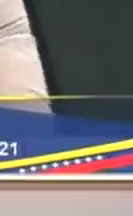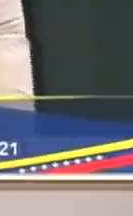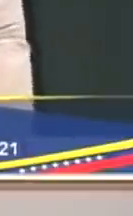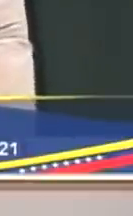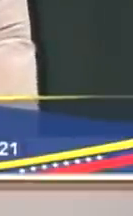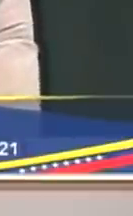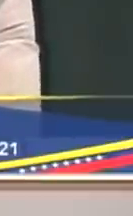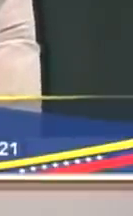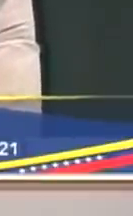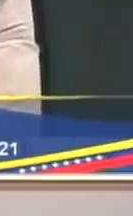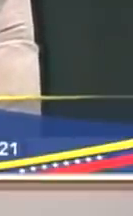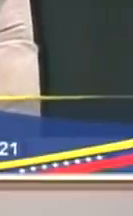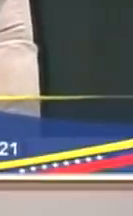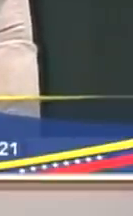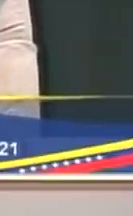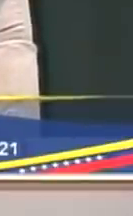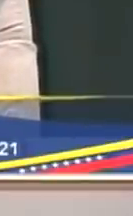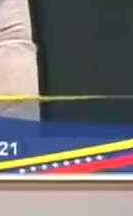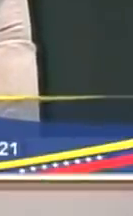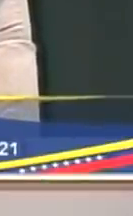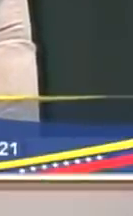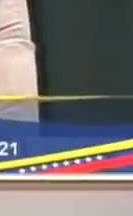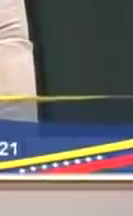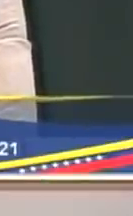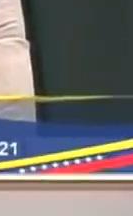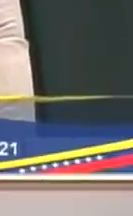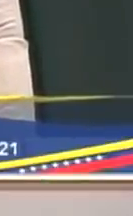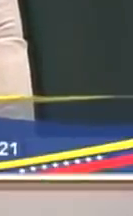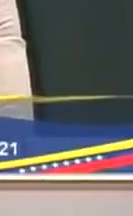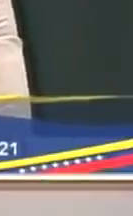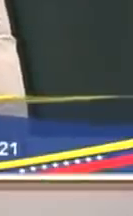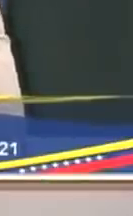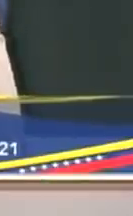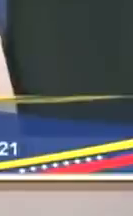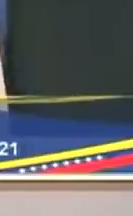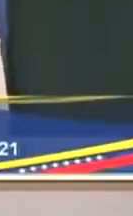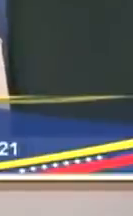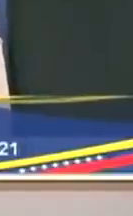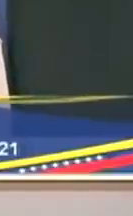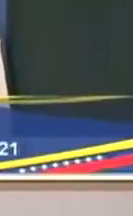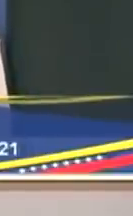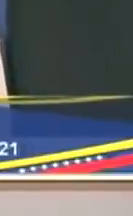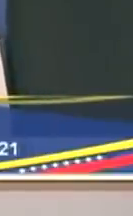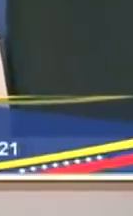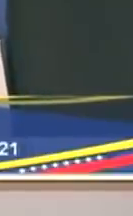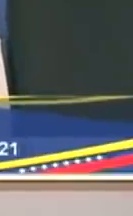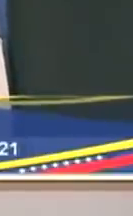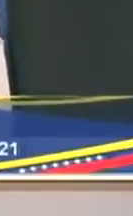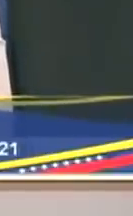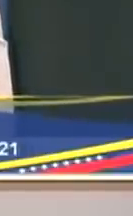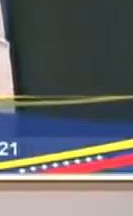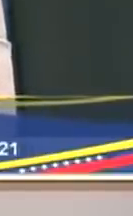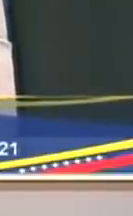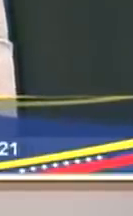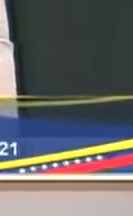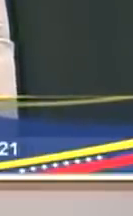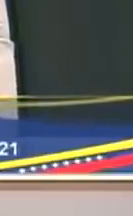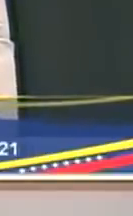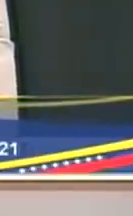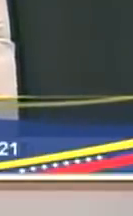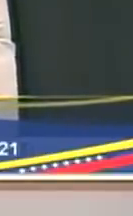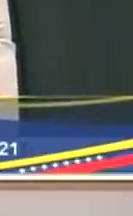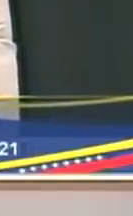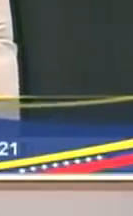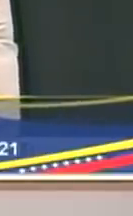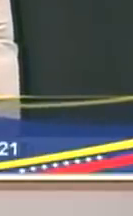¿Cómo hemos llegado hoy a los Premios Nacionales de Ciencia y Tecnología después de 20 años? Con un Ministerio del Poder Popular para la Ciencia y la Tecnología, con